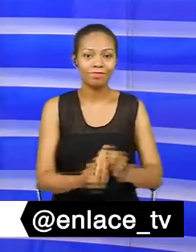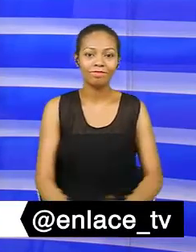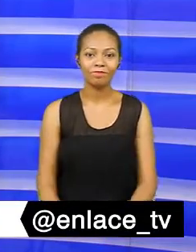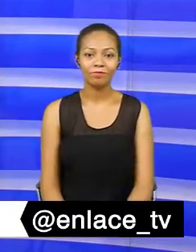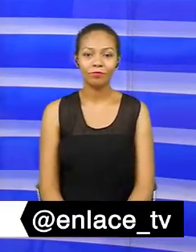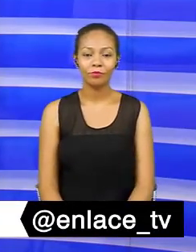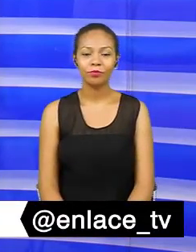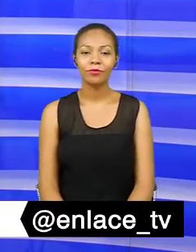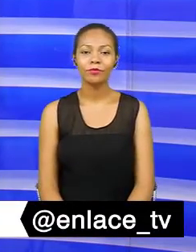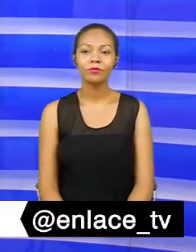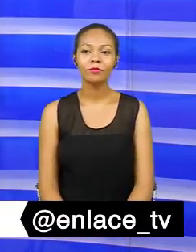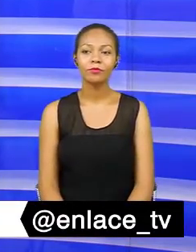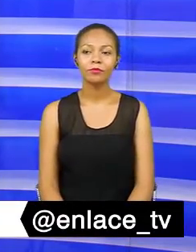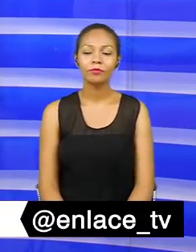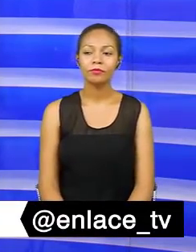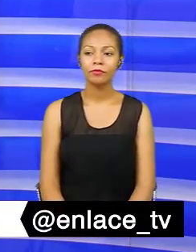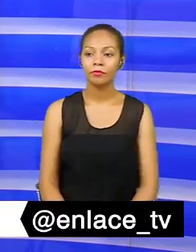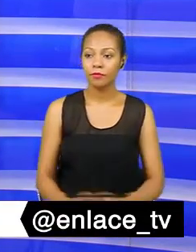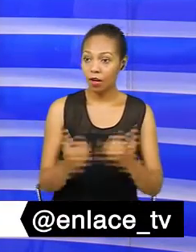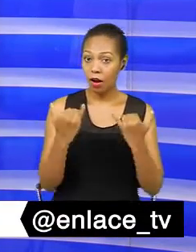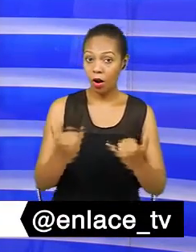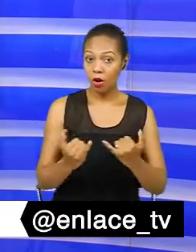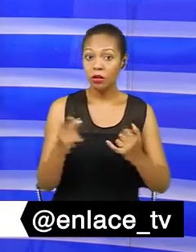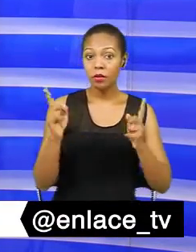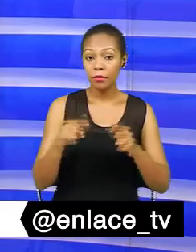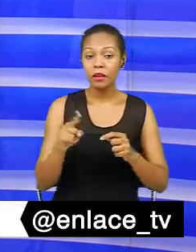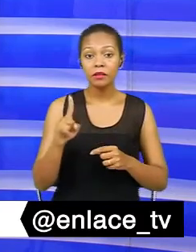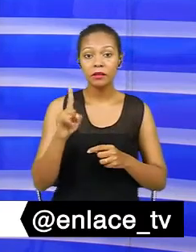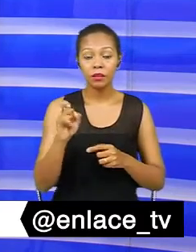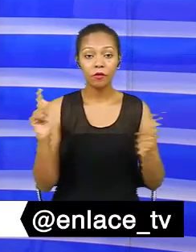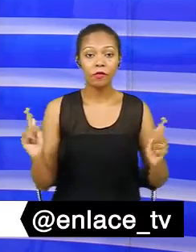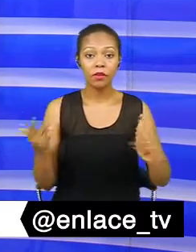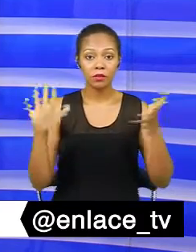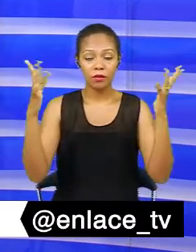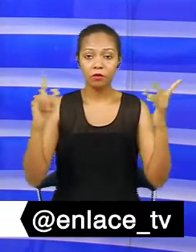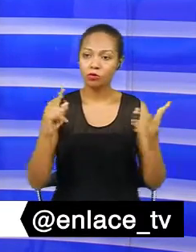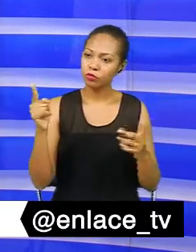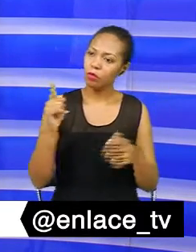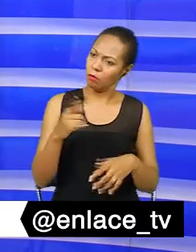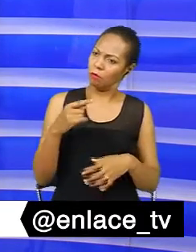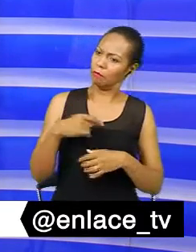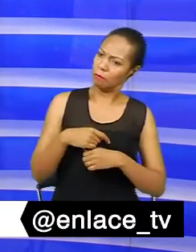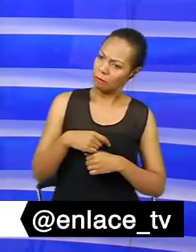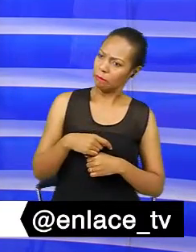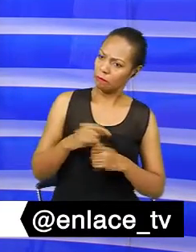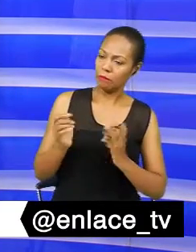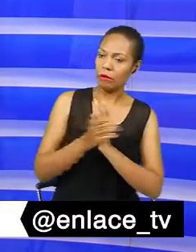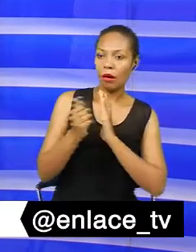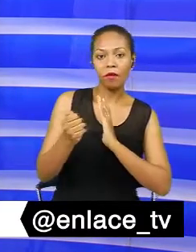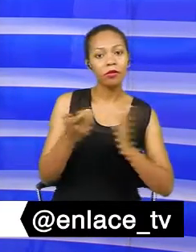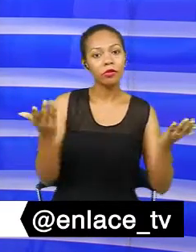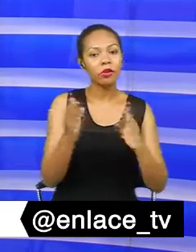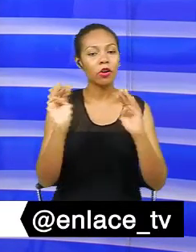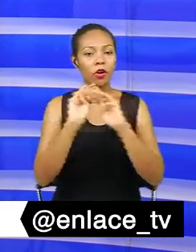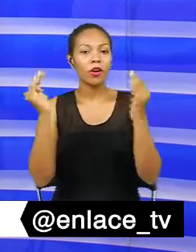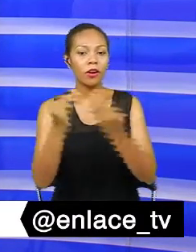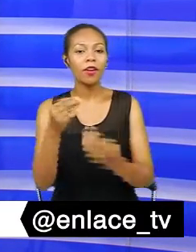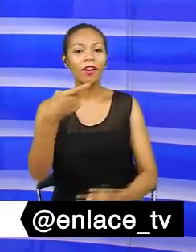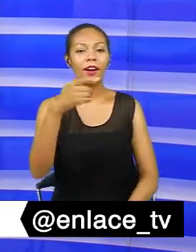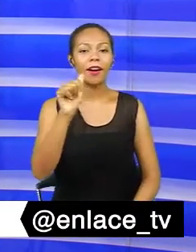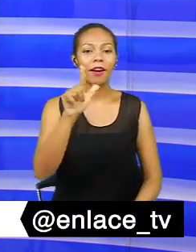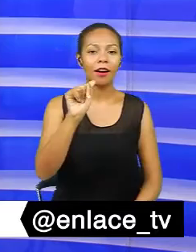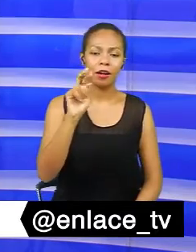Y en este momento se lleva a cabo el sexto Festival de Talentos de la Institución Educativa José Antonio Galán. Nuestra periodista Carol Sarmiento nos amplía